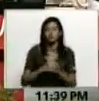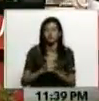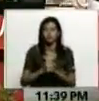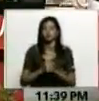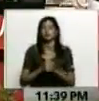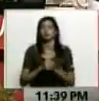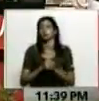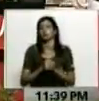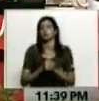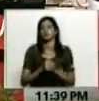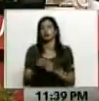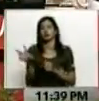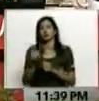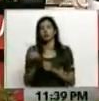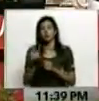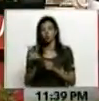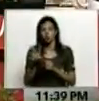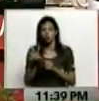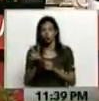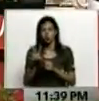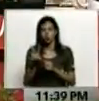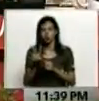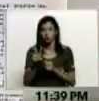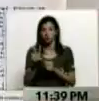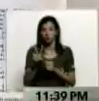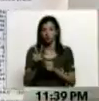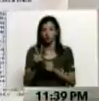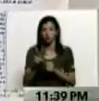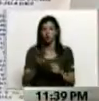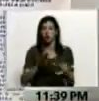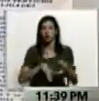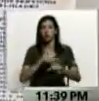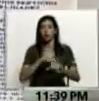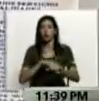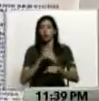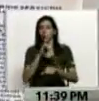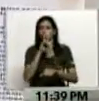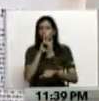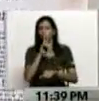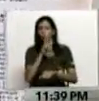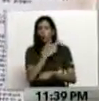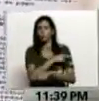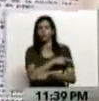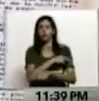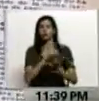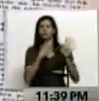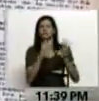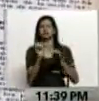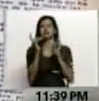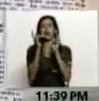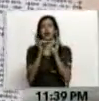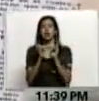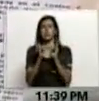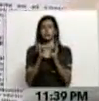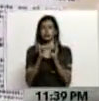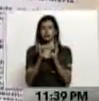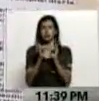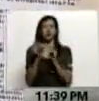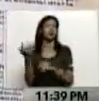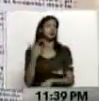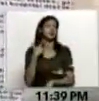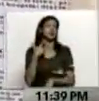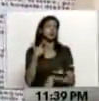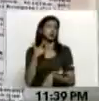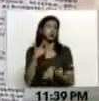allá de Plaza Venezuela a Barcelona un solo hospital con 60 camas el pz de León